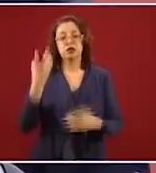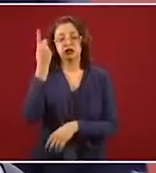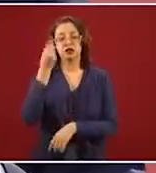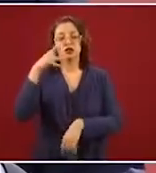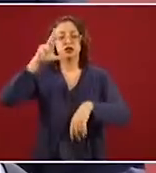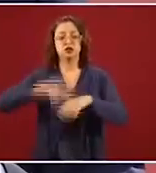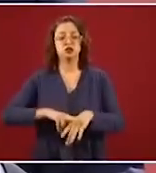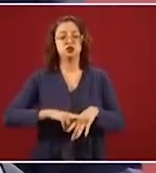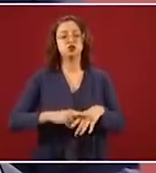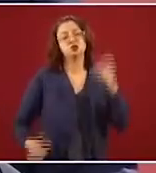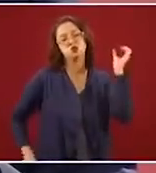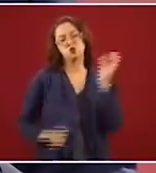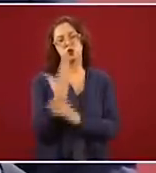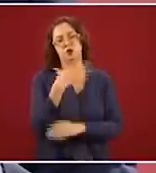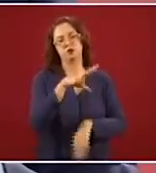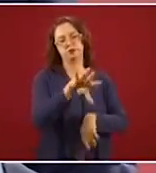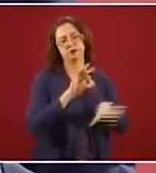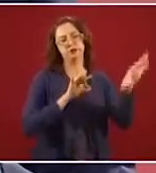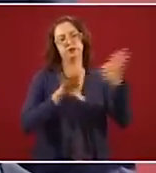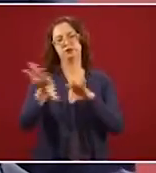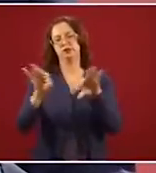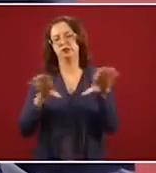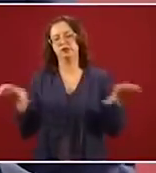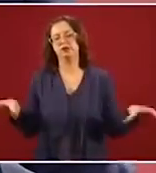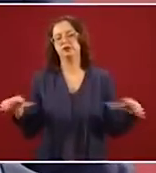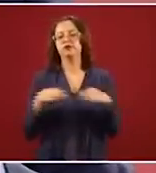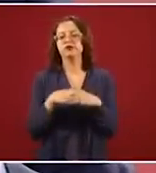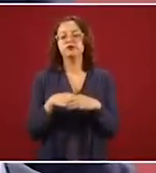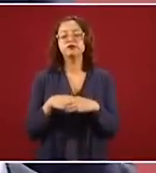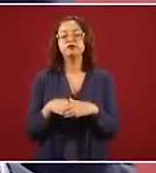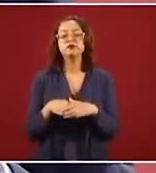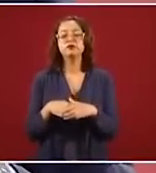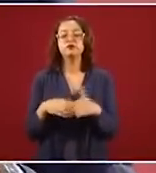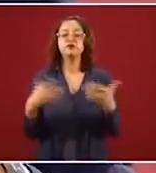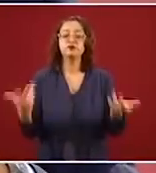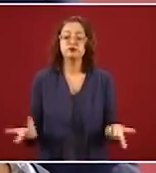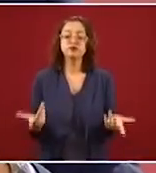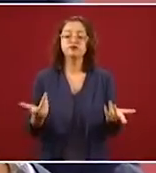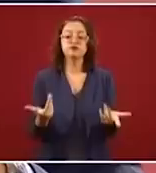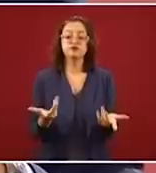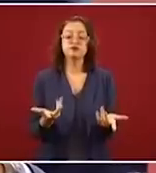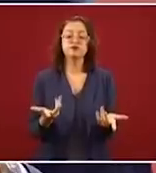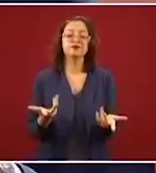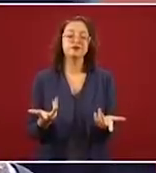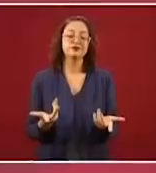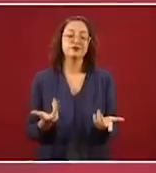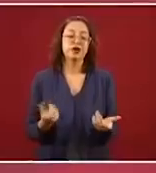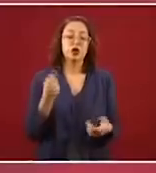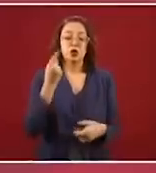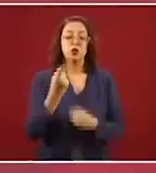dirección de Pemex Internacional. Y una de las cosas que heredamos fue